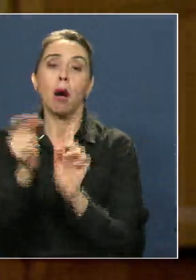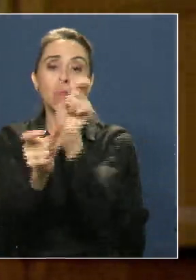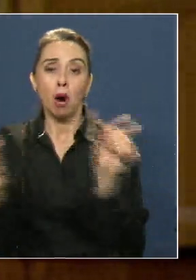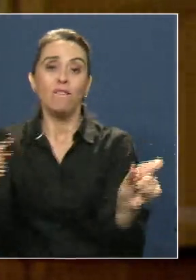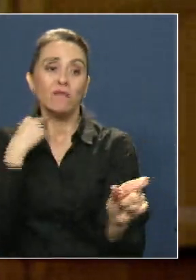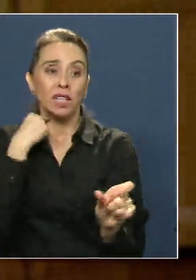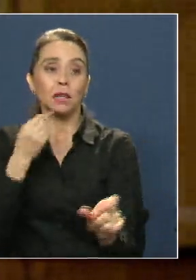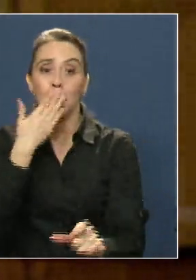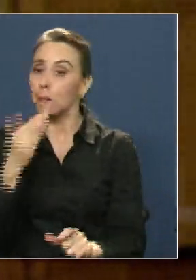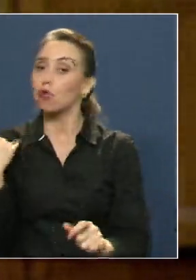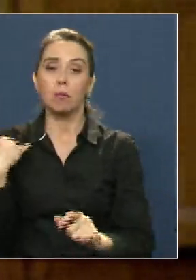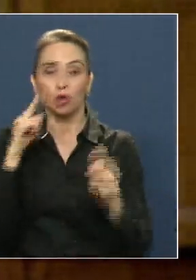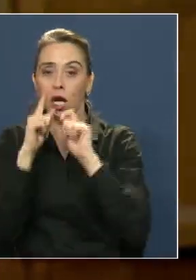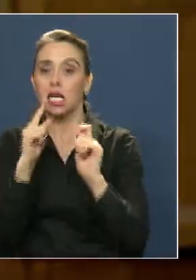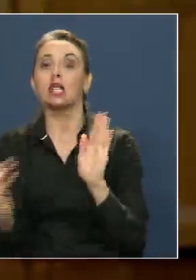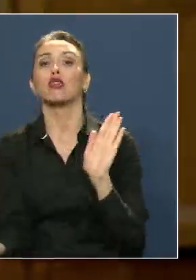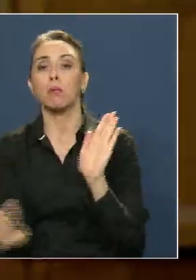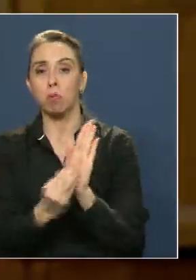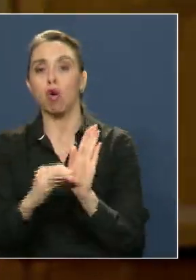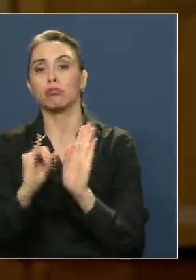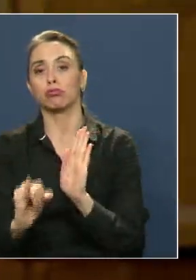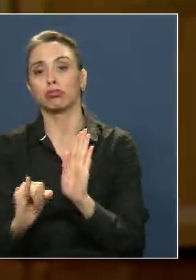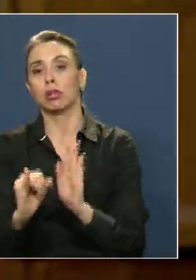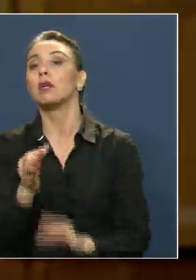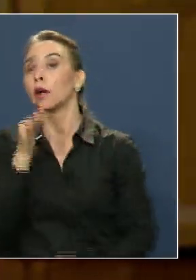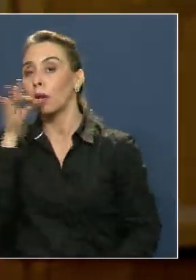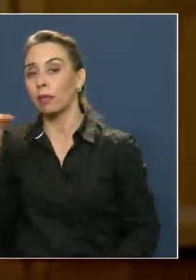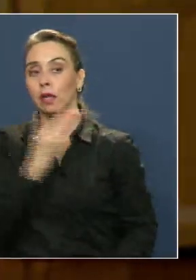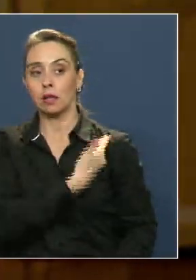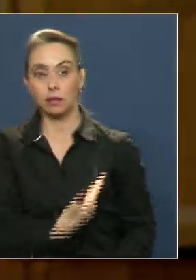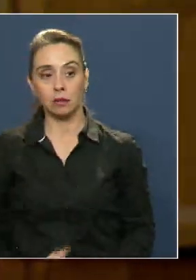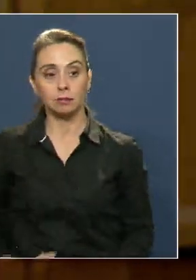prefiero correr el riesgo. He dicho, señor presidente.